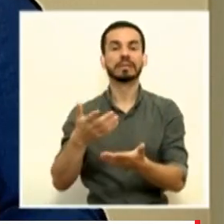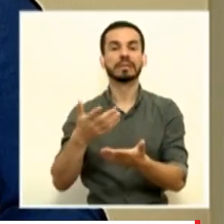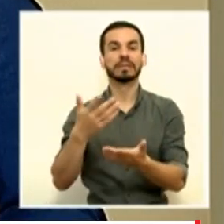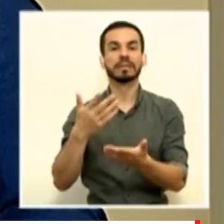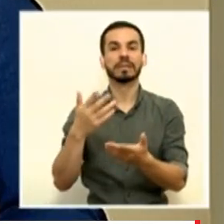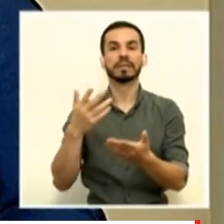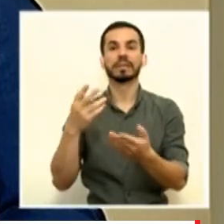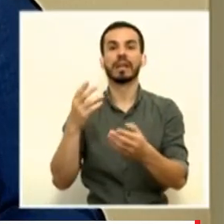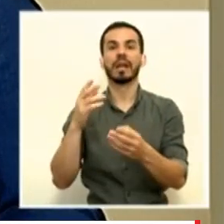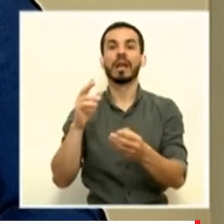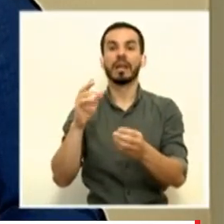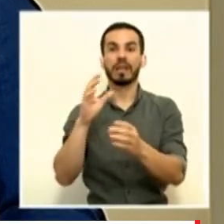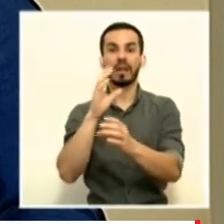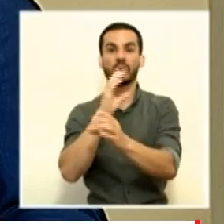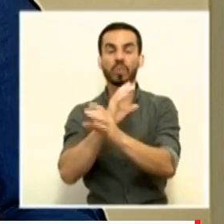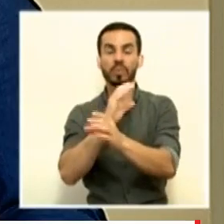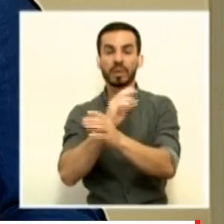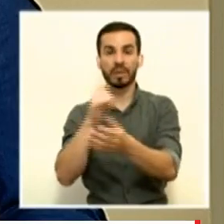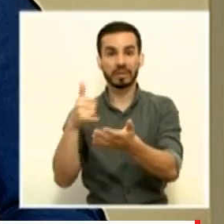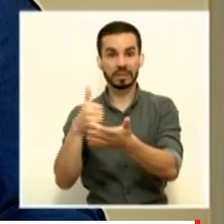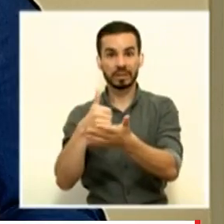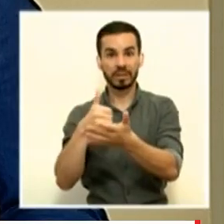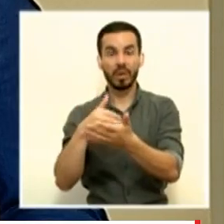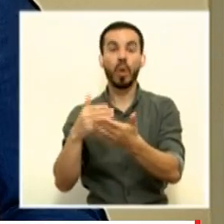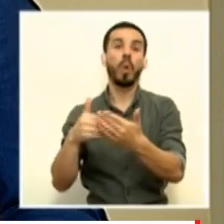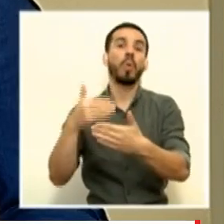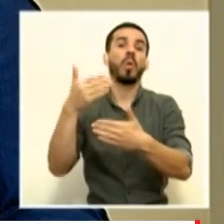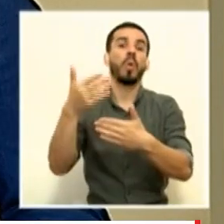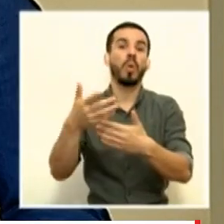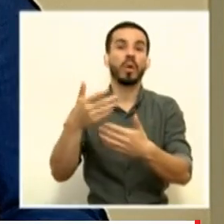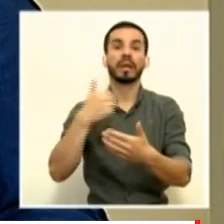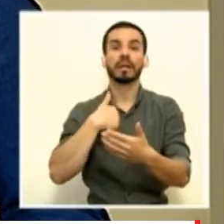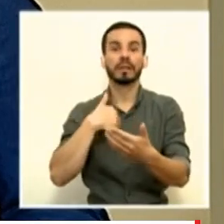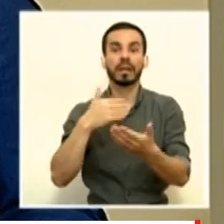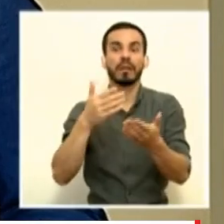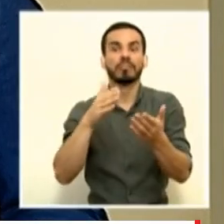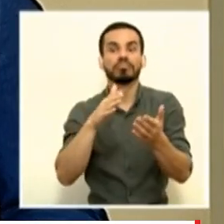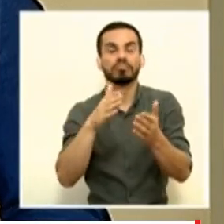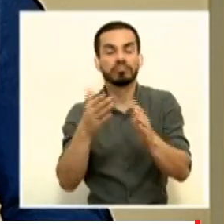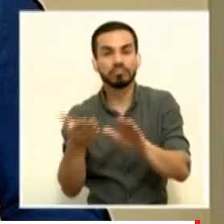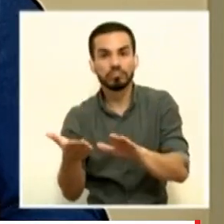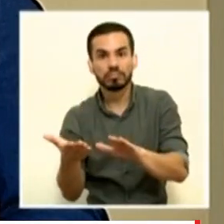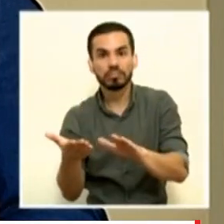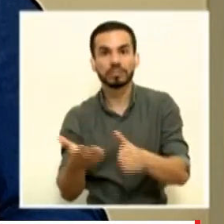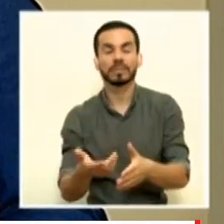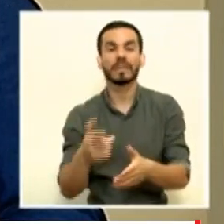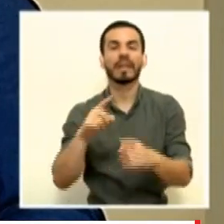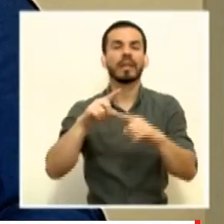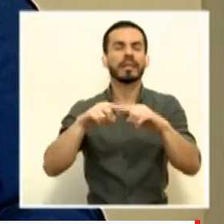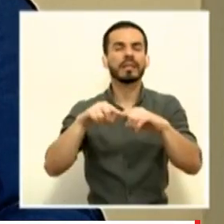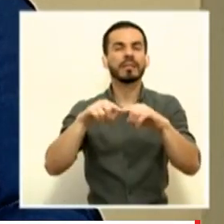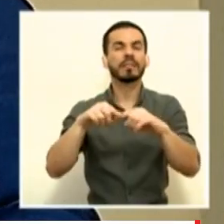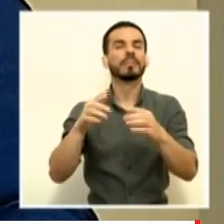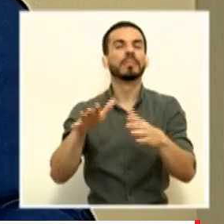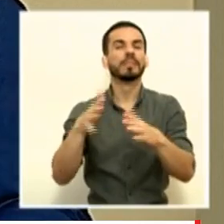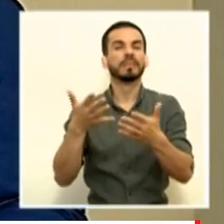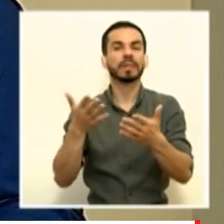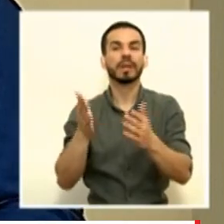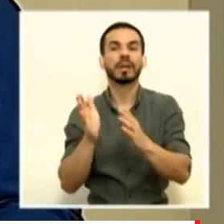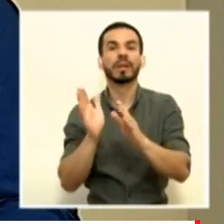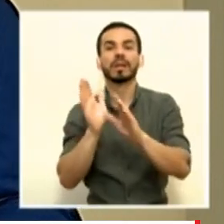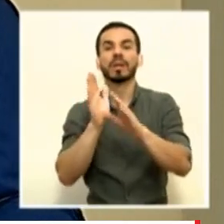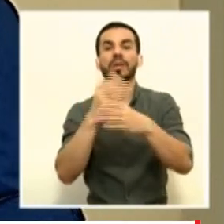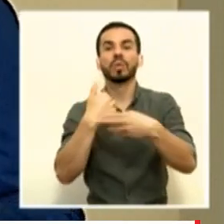de una unidad de cuidados intensivos o eventualmente que tengan un fallecimiento, pues depende mucho de que no